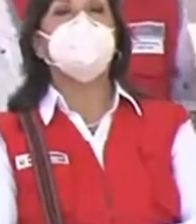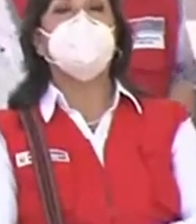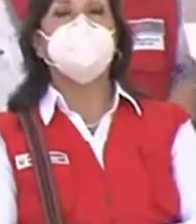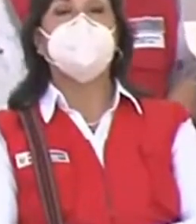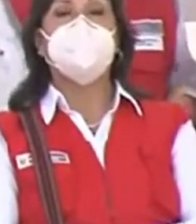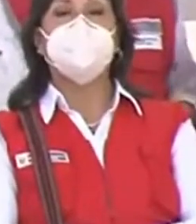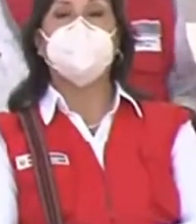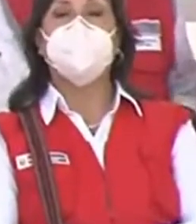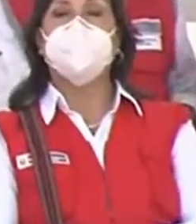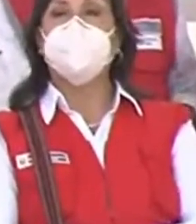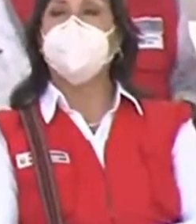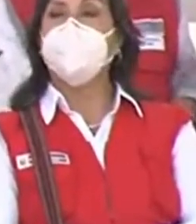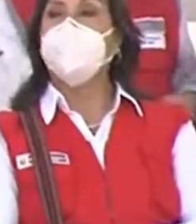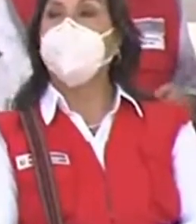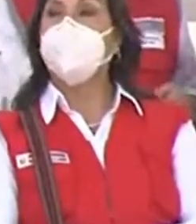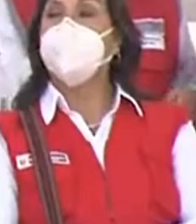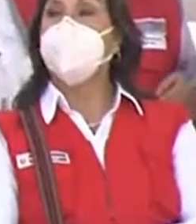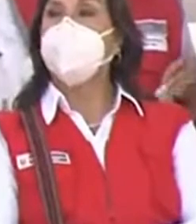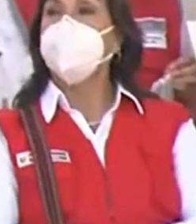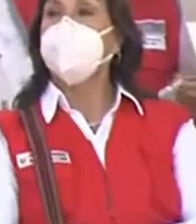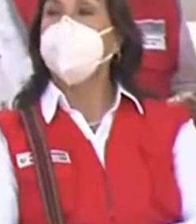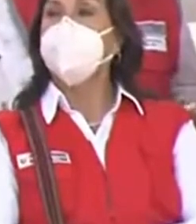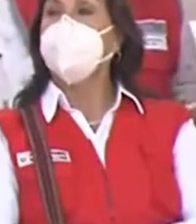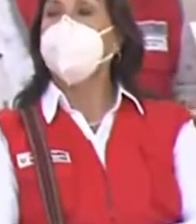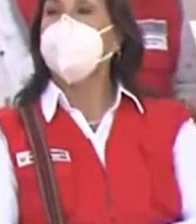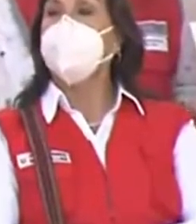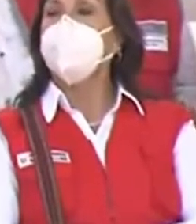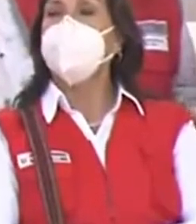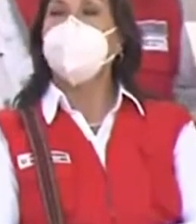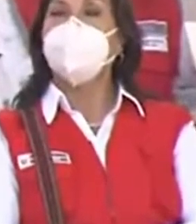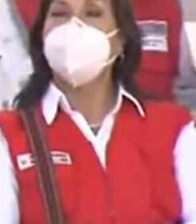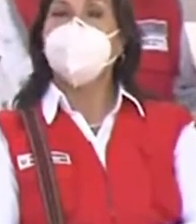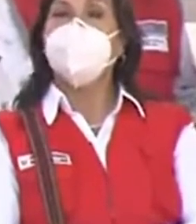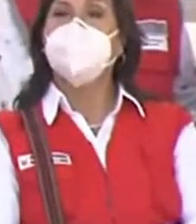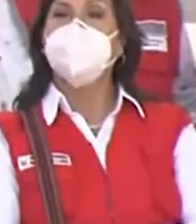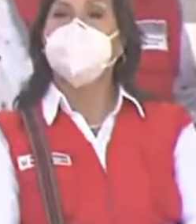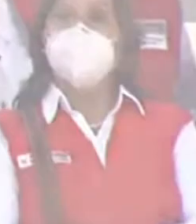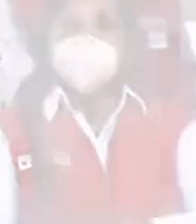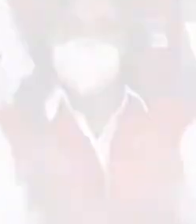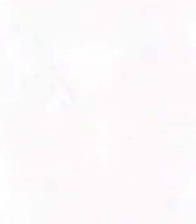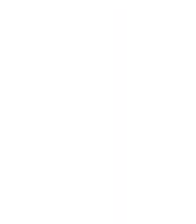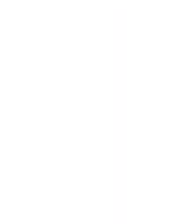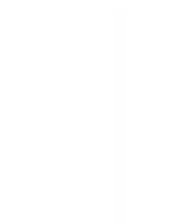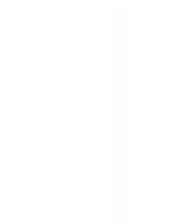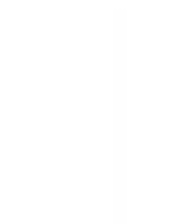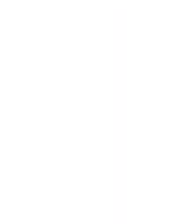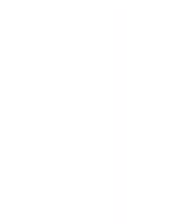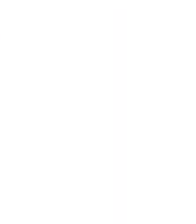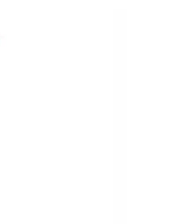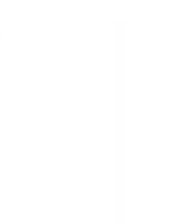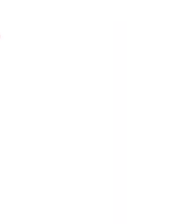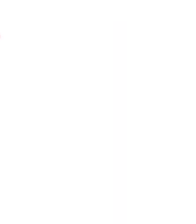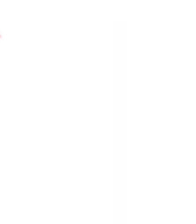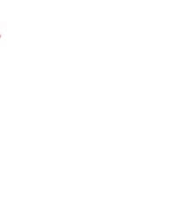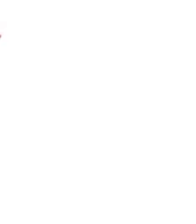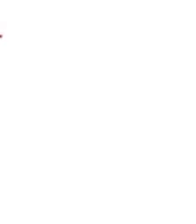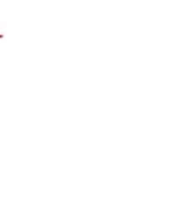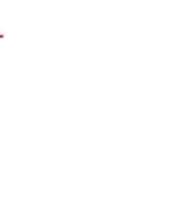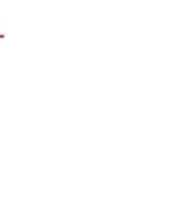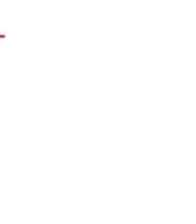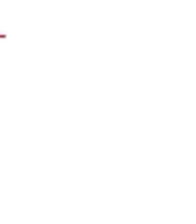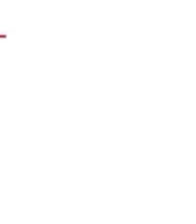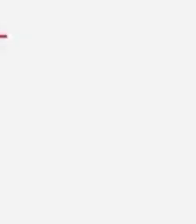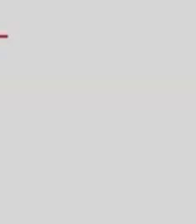al pueblo, iniciamos la masificación del gas para todos los peruanos. Gobierno